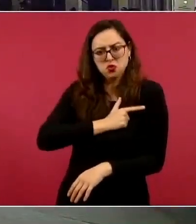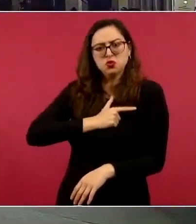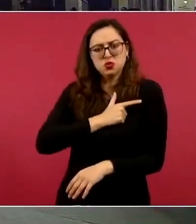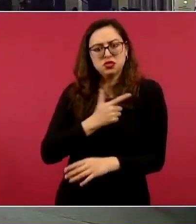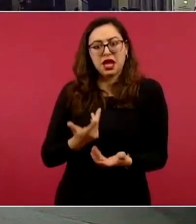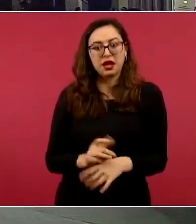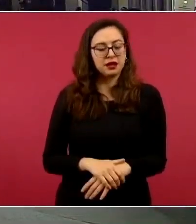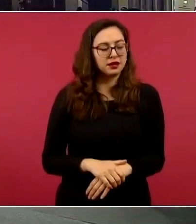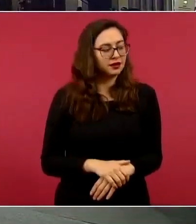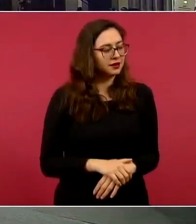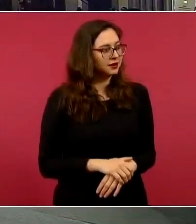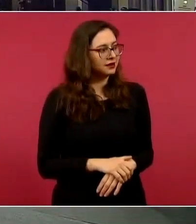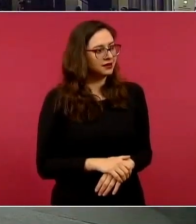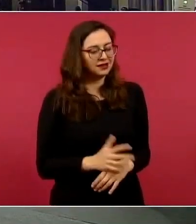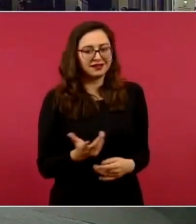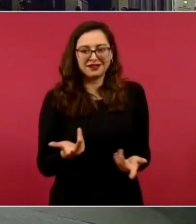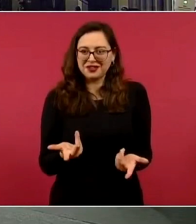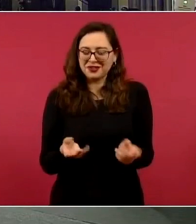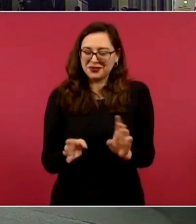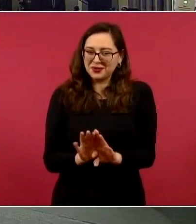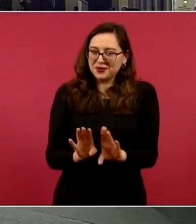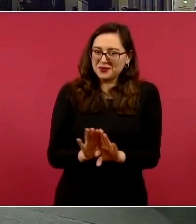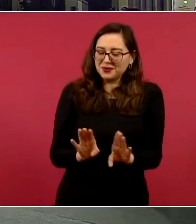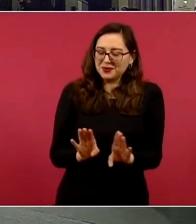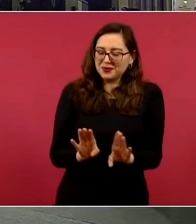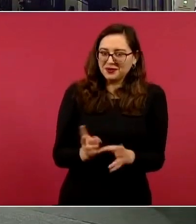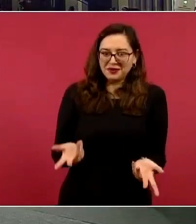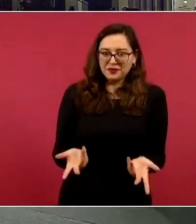Y ahora que se aumenta,